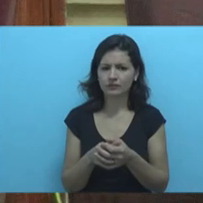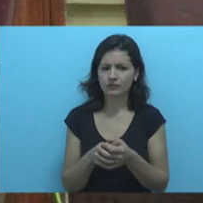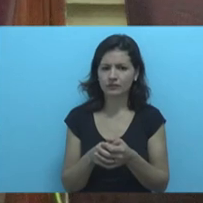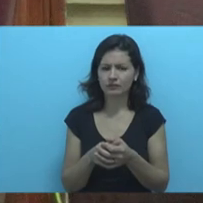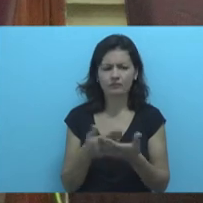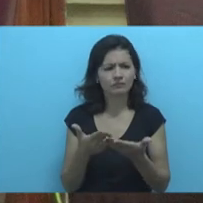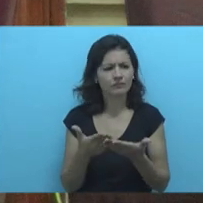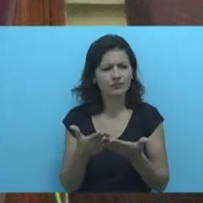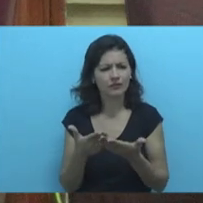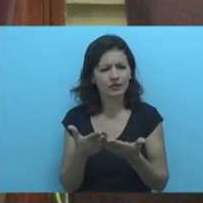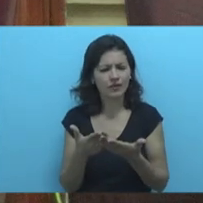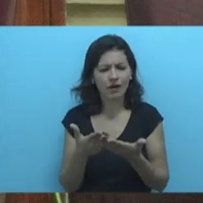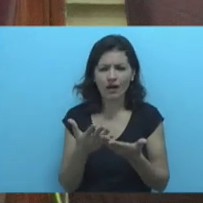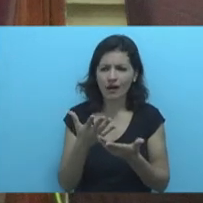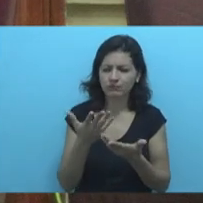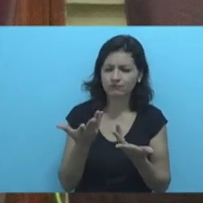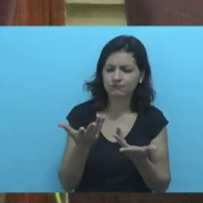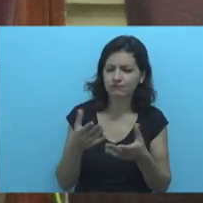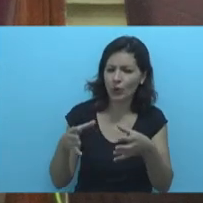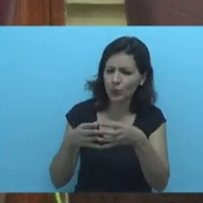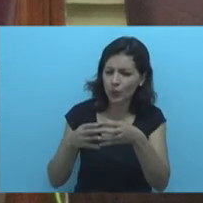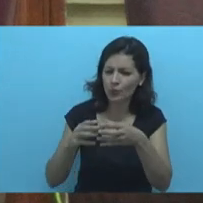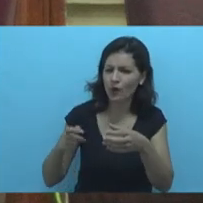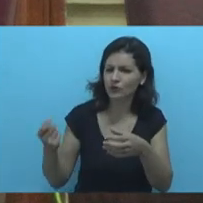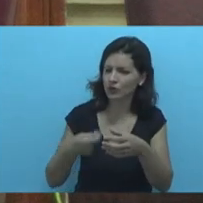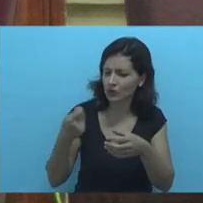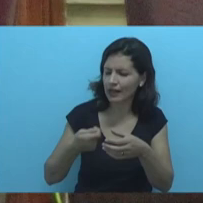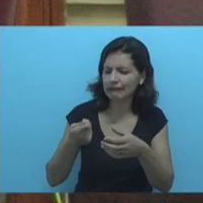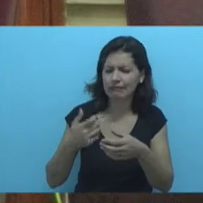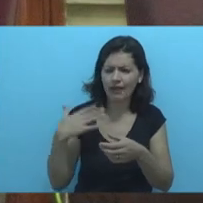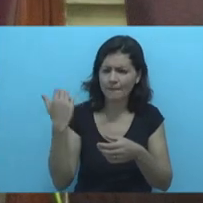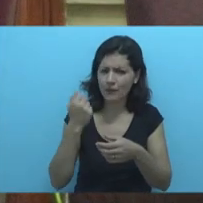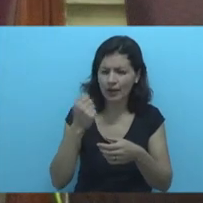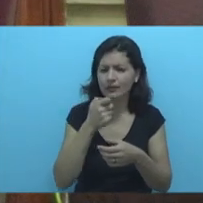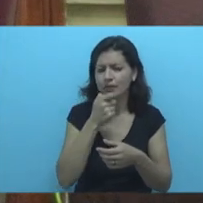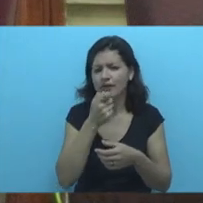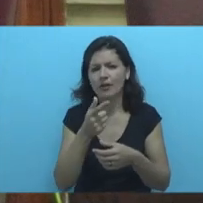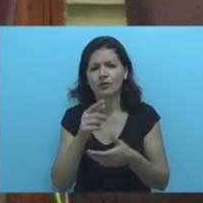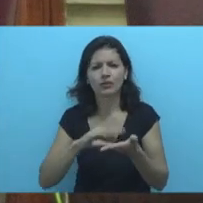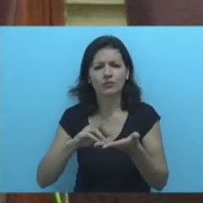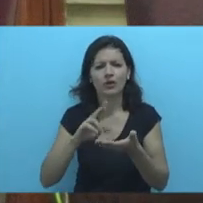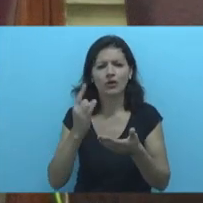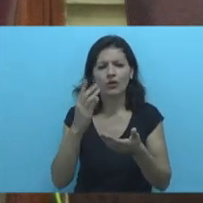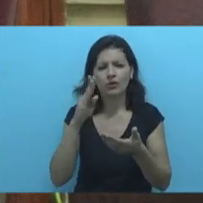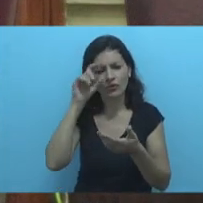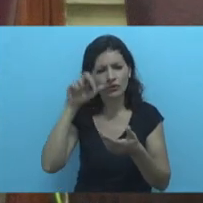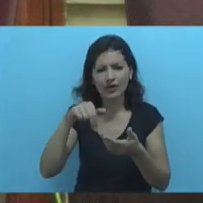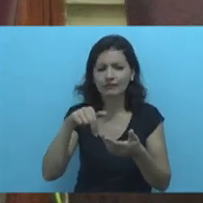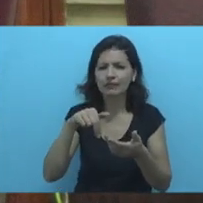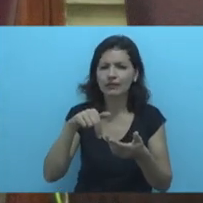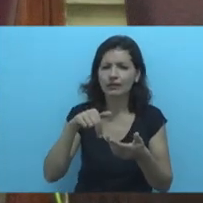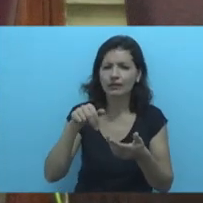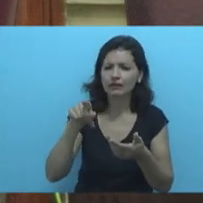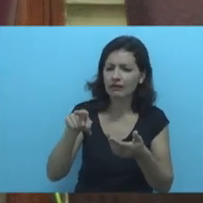admiro muchos valores y principios del socialismo. Lo veo a Rubén, para mí un